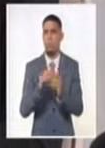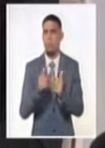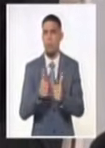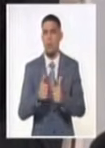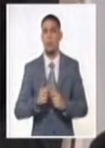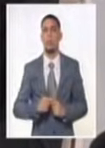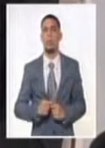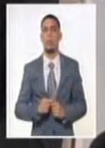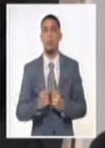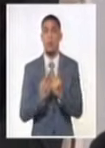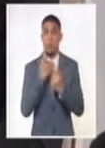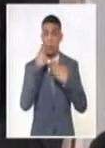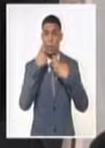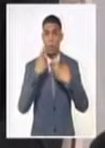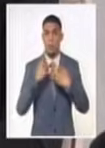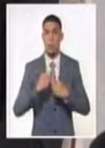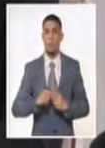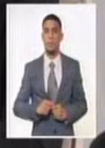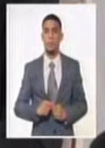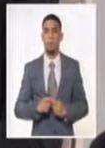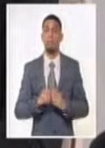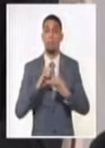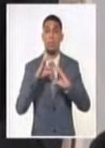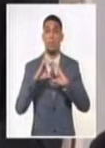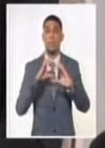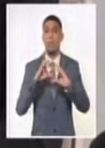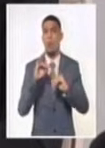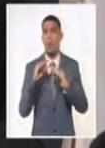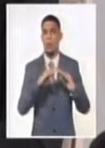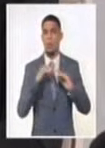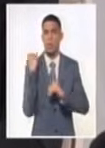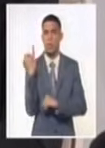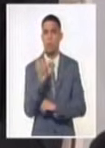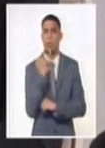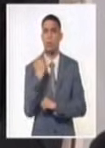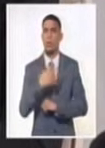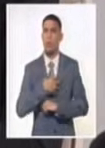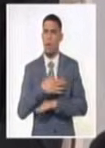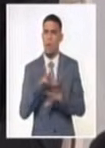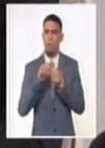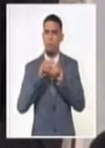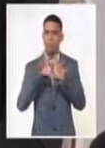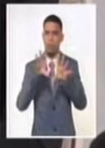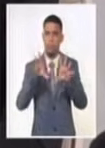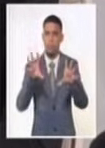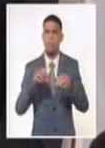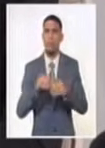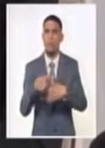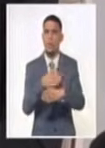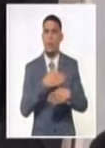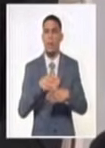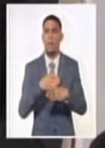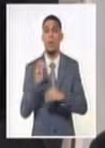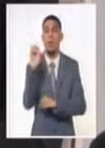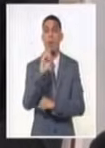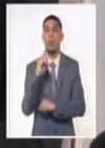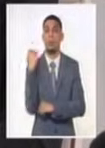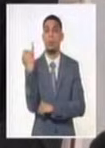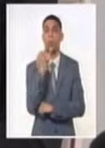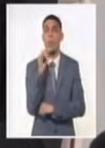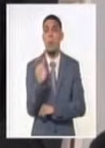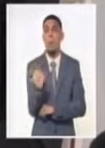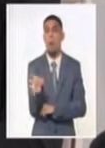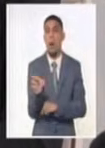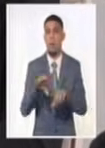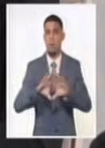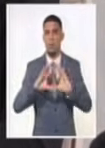reconocido por la comunidad internacional. Existen publicaciones de UNICEF, del Banco Mundial, la